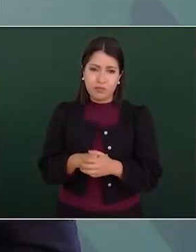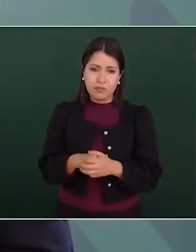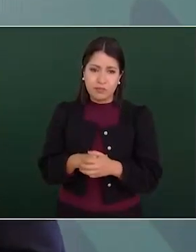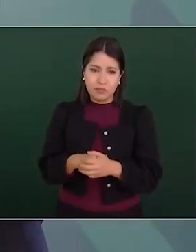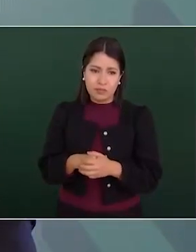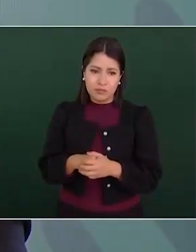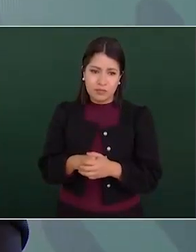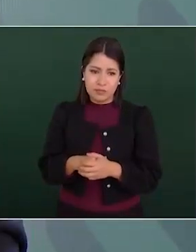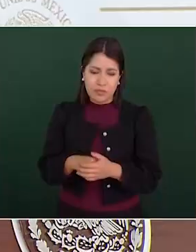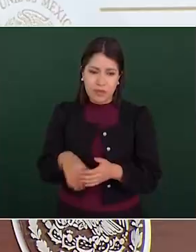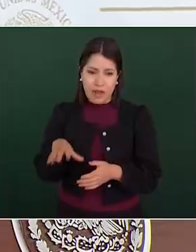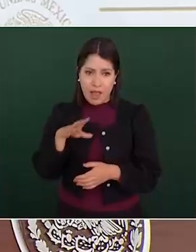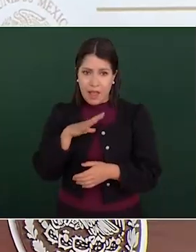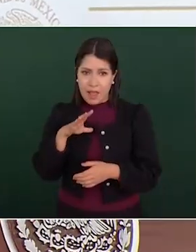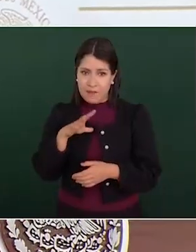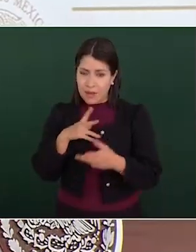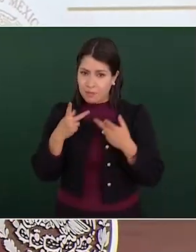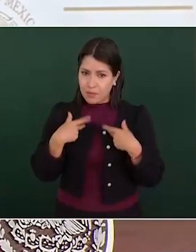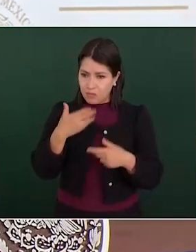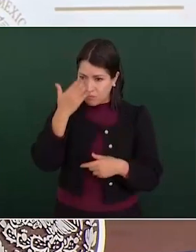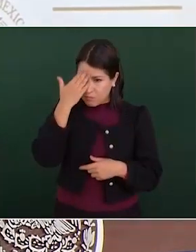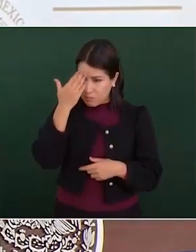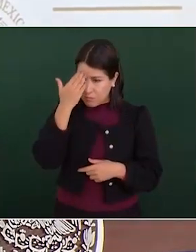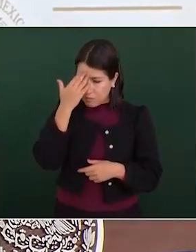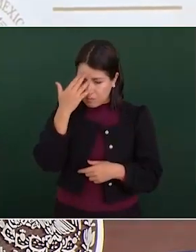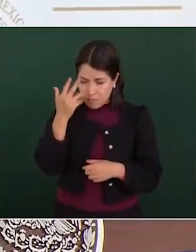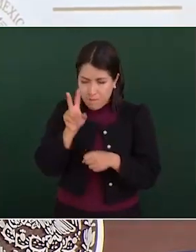pues cazamapaches,